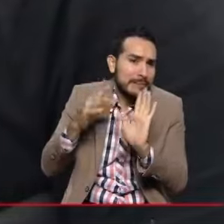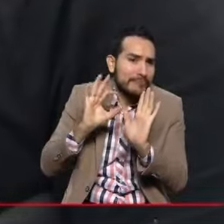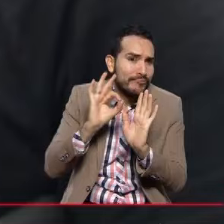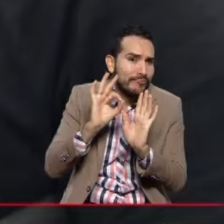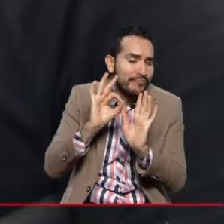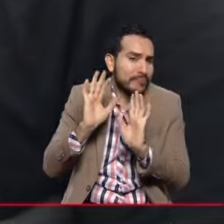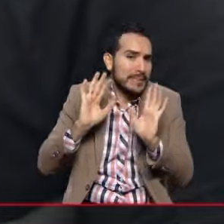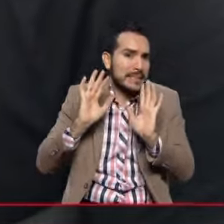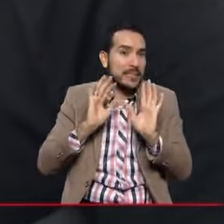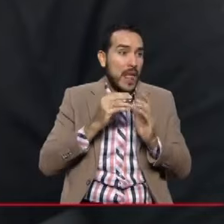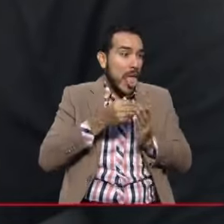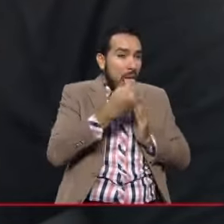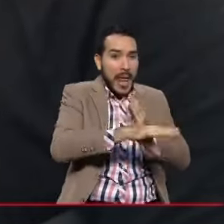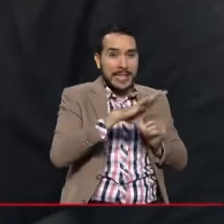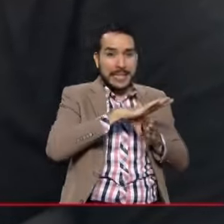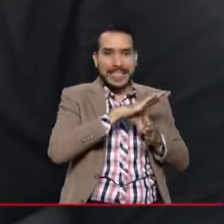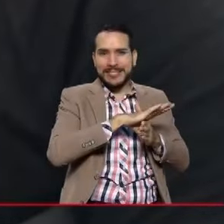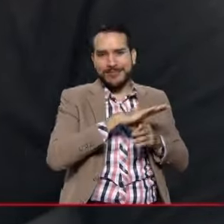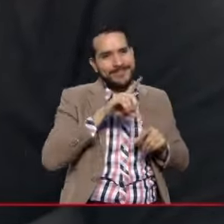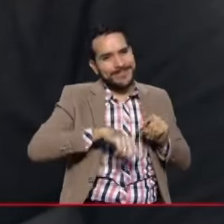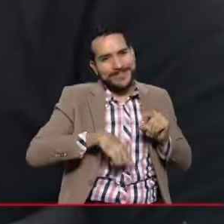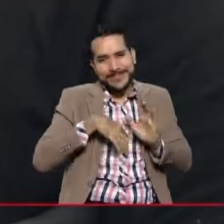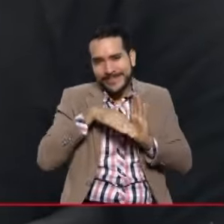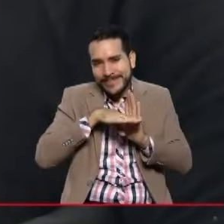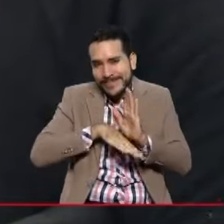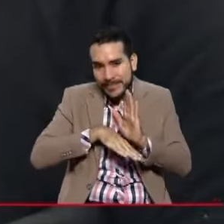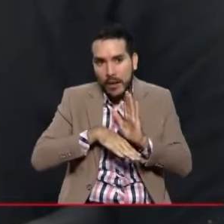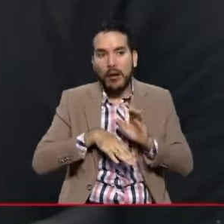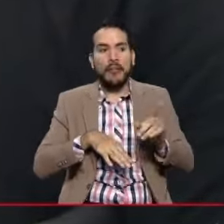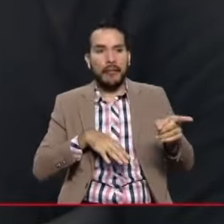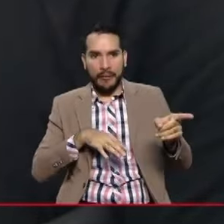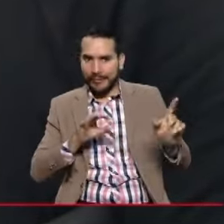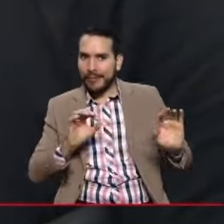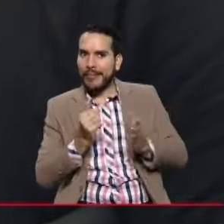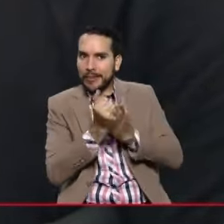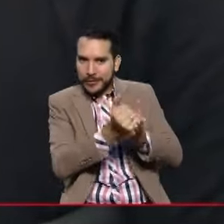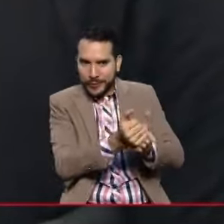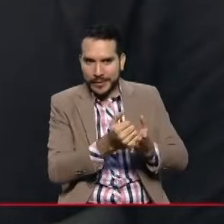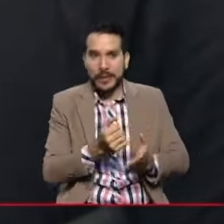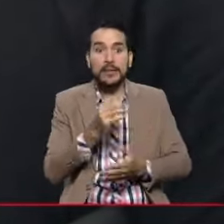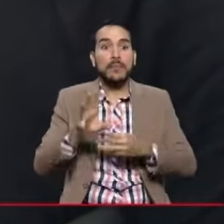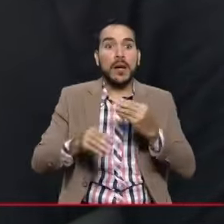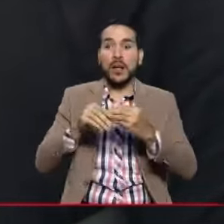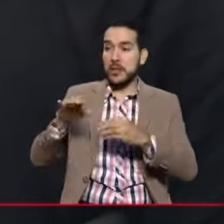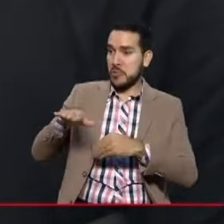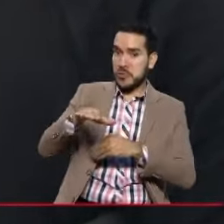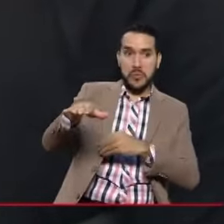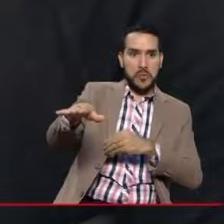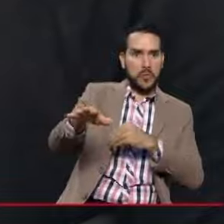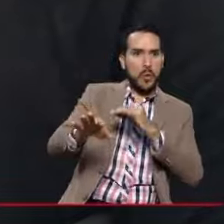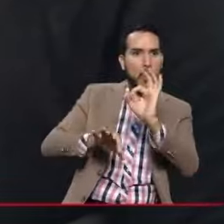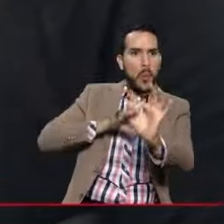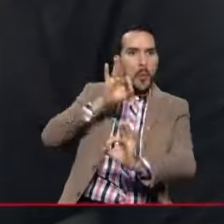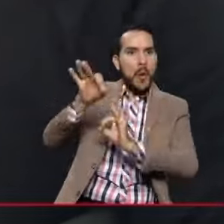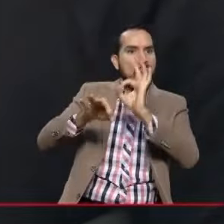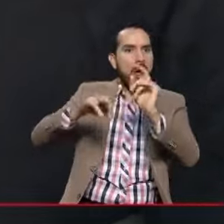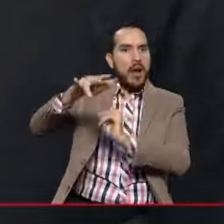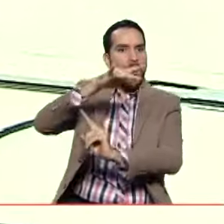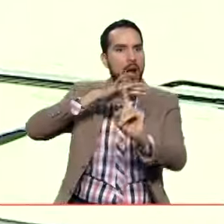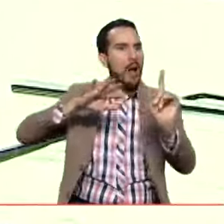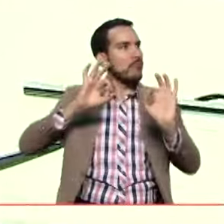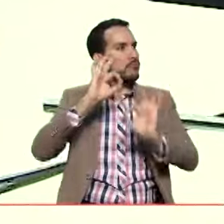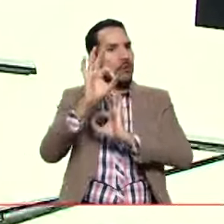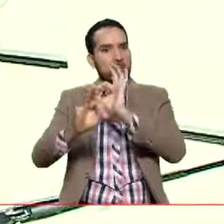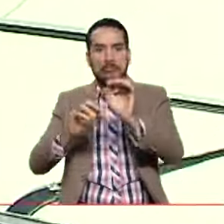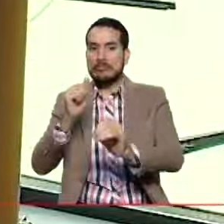en cuanto a la protección del medio ambiente es excelente porque es algo que nos va a proteger nuestra contaminación y todo